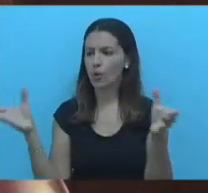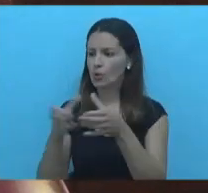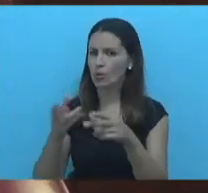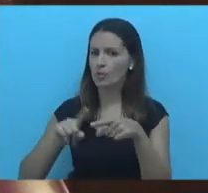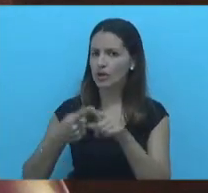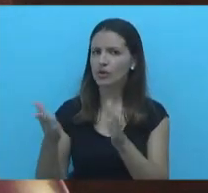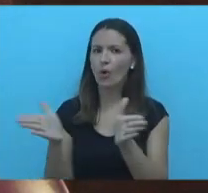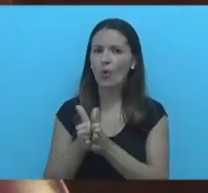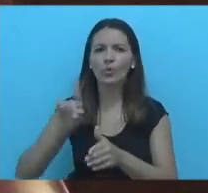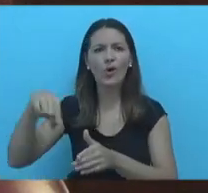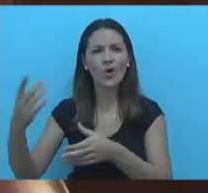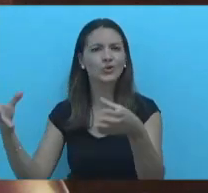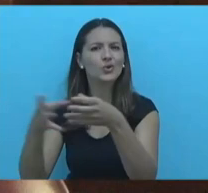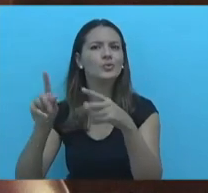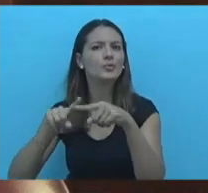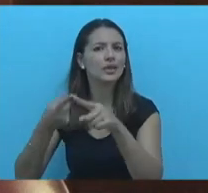otros bloques.